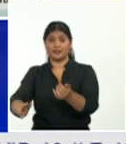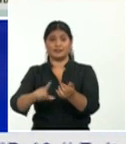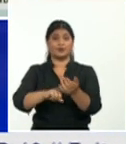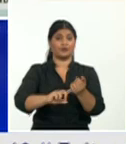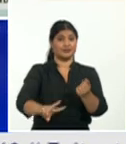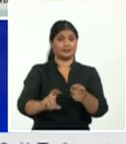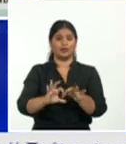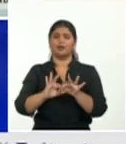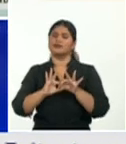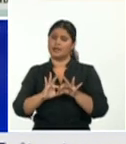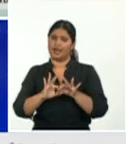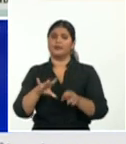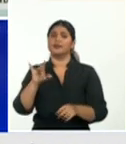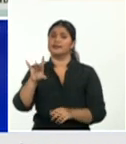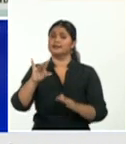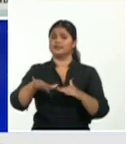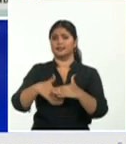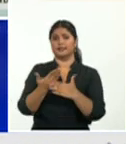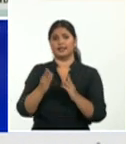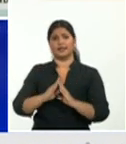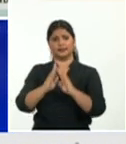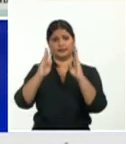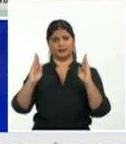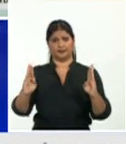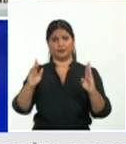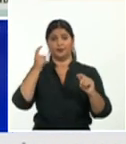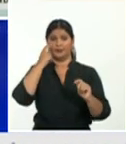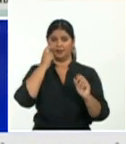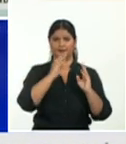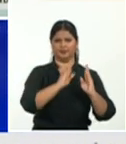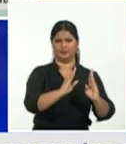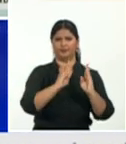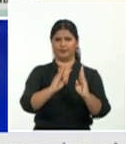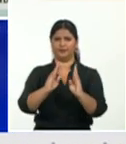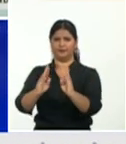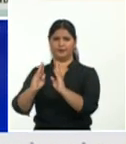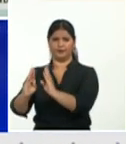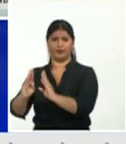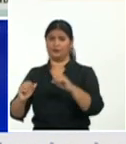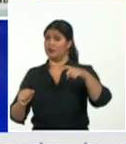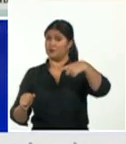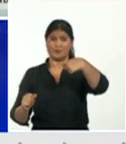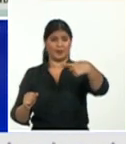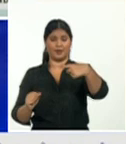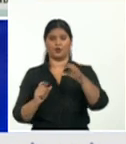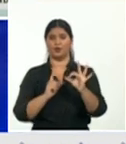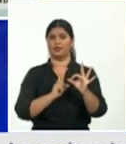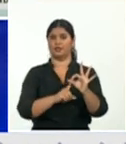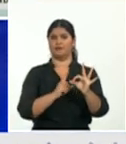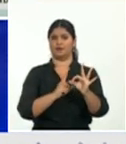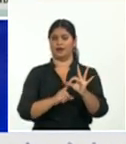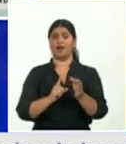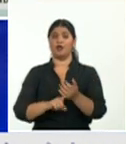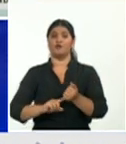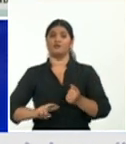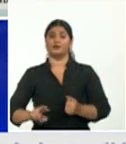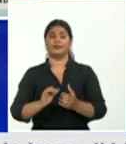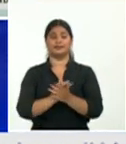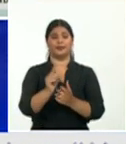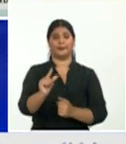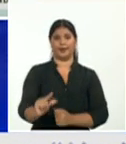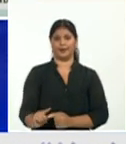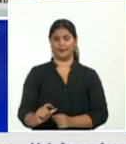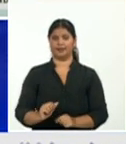últimos 15 días. Ahí lo tienen. Lo encabeza Quibicán, de la provincia de Mayabeque,